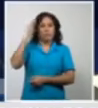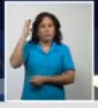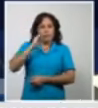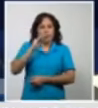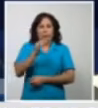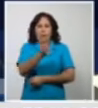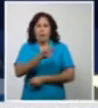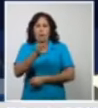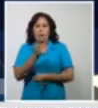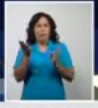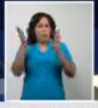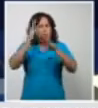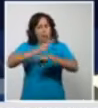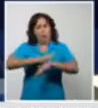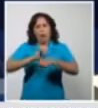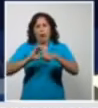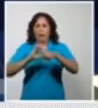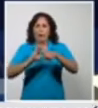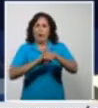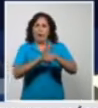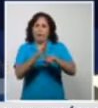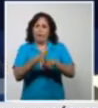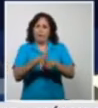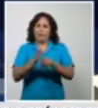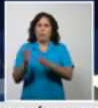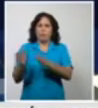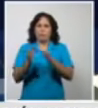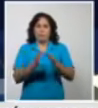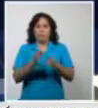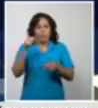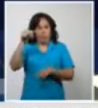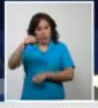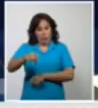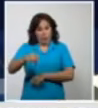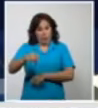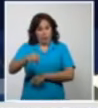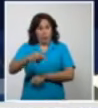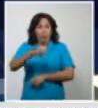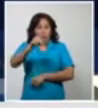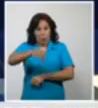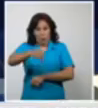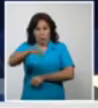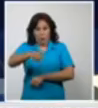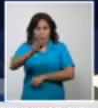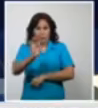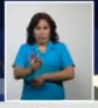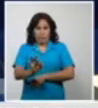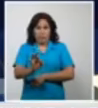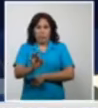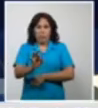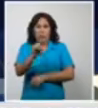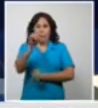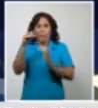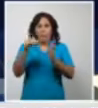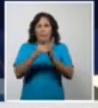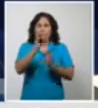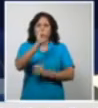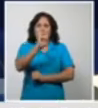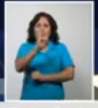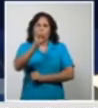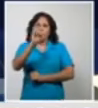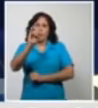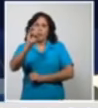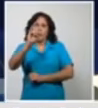casos hasta el momento. Ahora, al día de hoy, de los